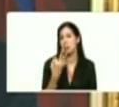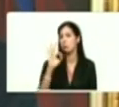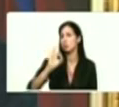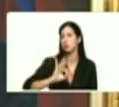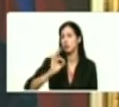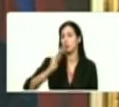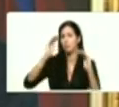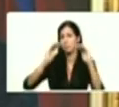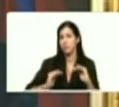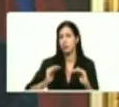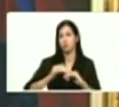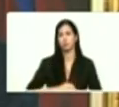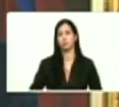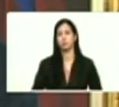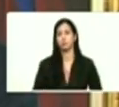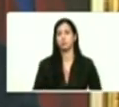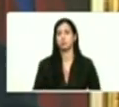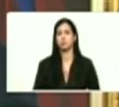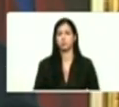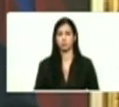económica y nuestro modelo